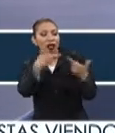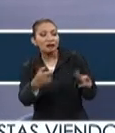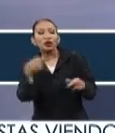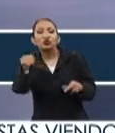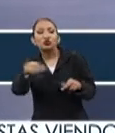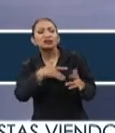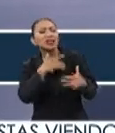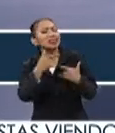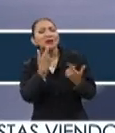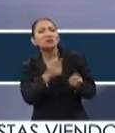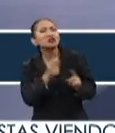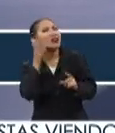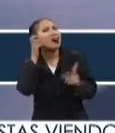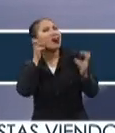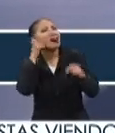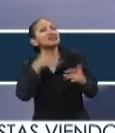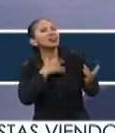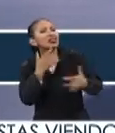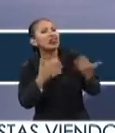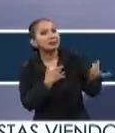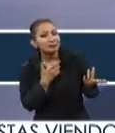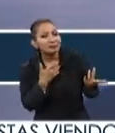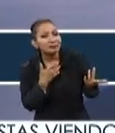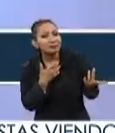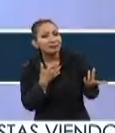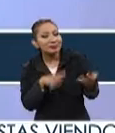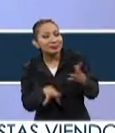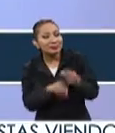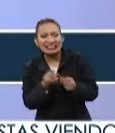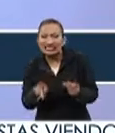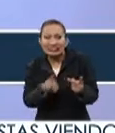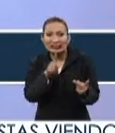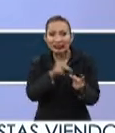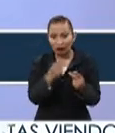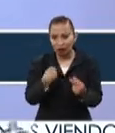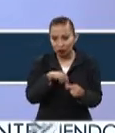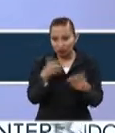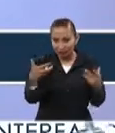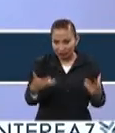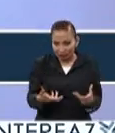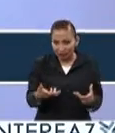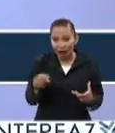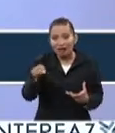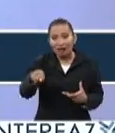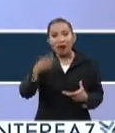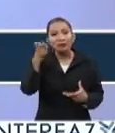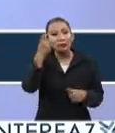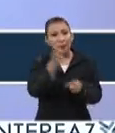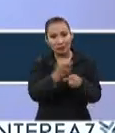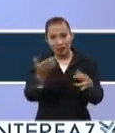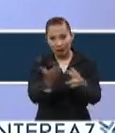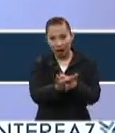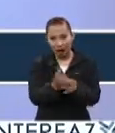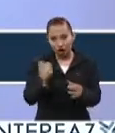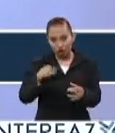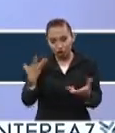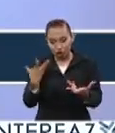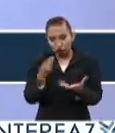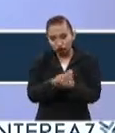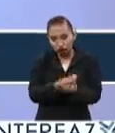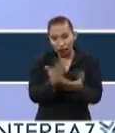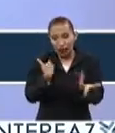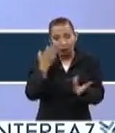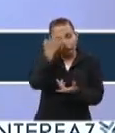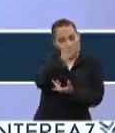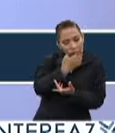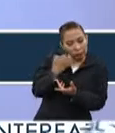qué les hizo sentir esta canción. Entonces complementa perfecto lo que estamos haciendo en esta primera fase donde entramos nosotros, hacemos